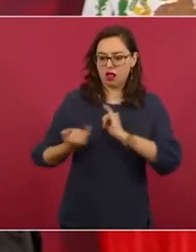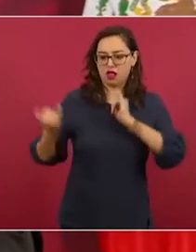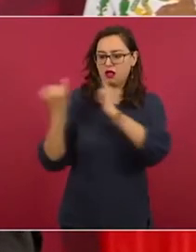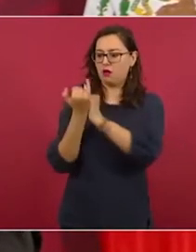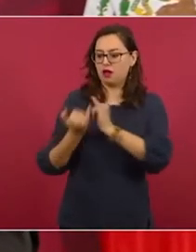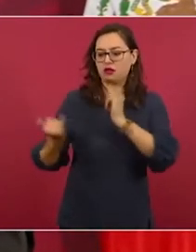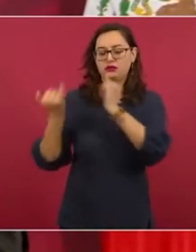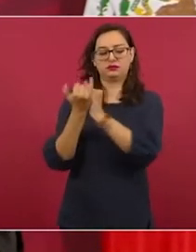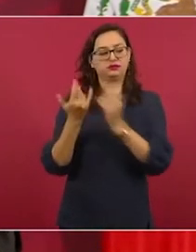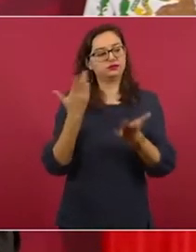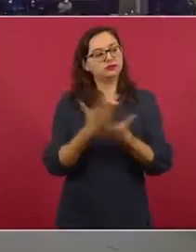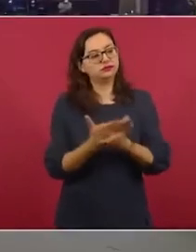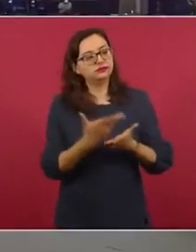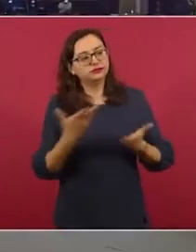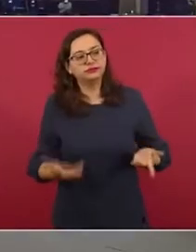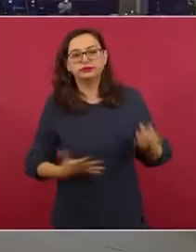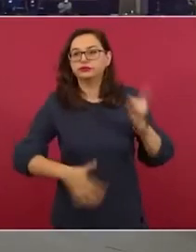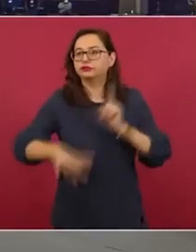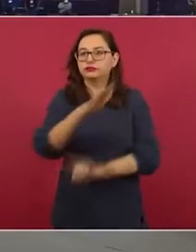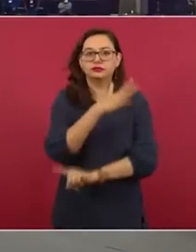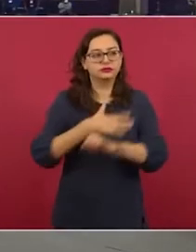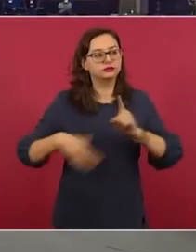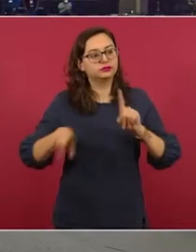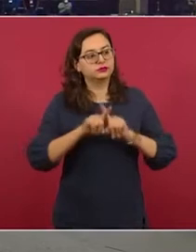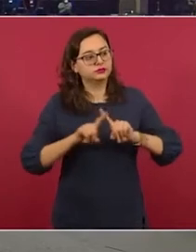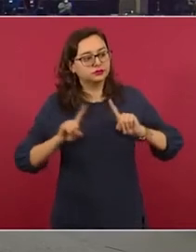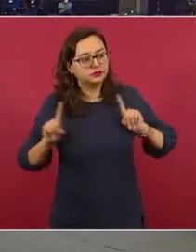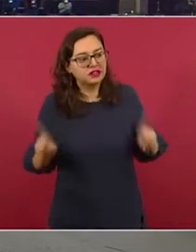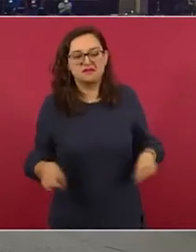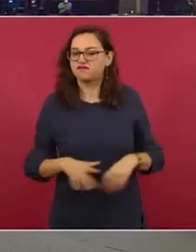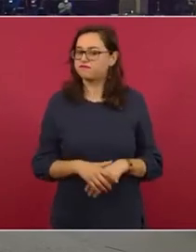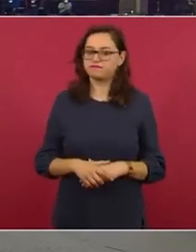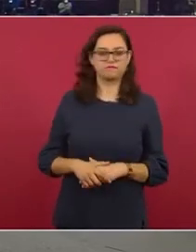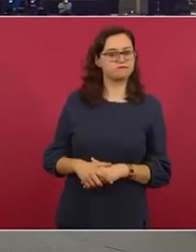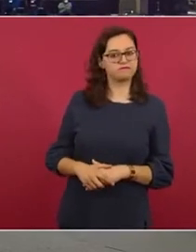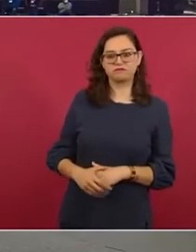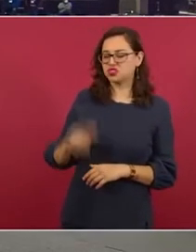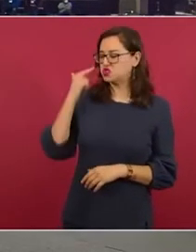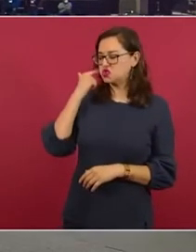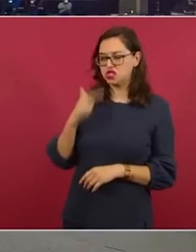en otros tiempos, que hay que dejar atrás